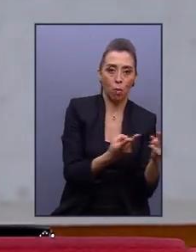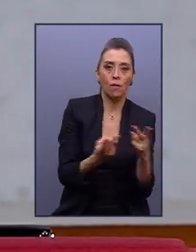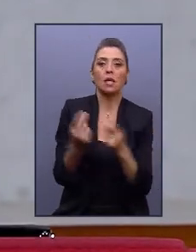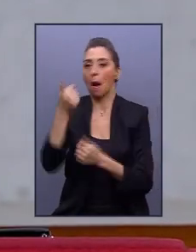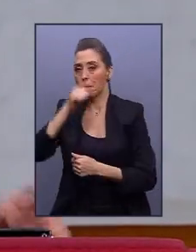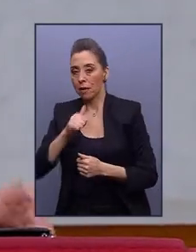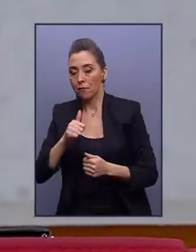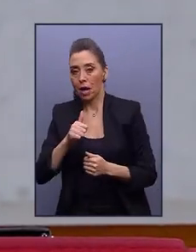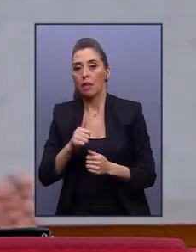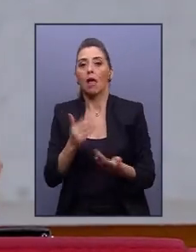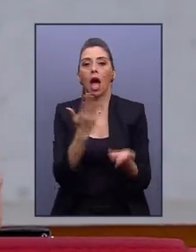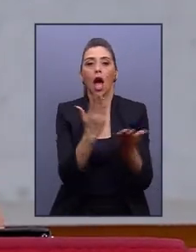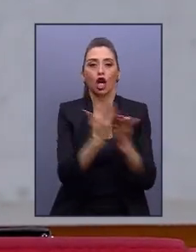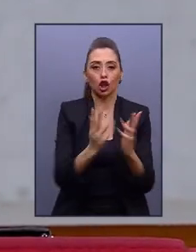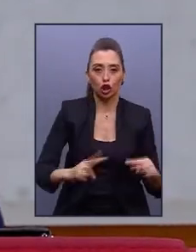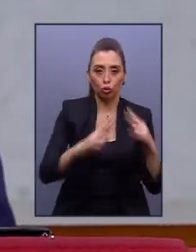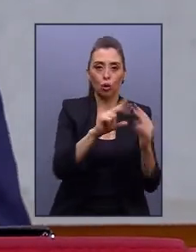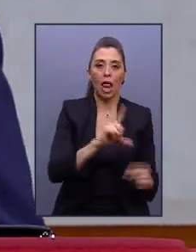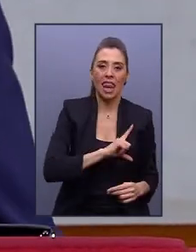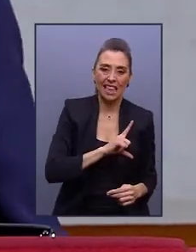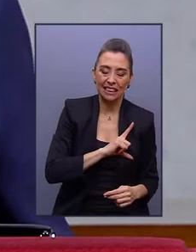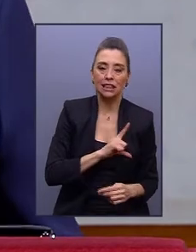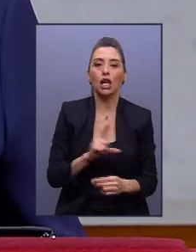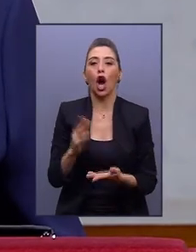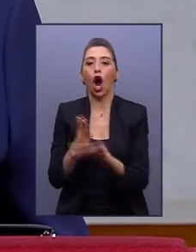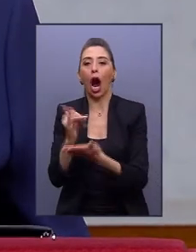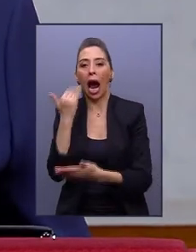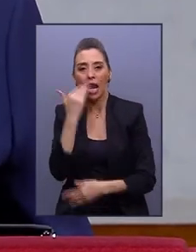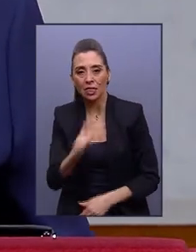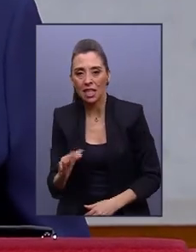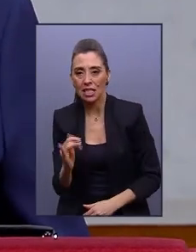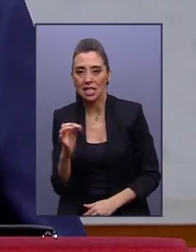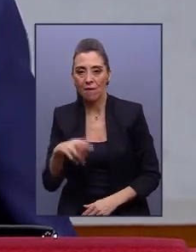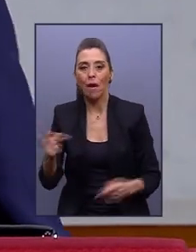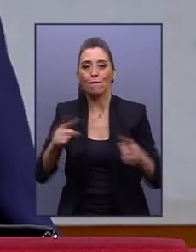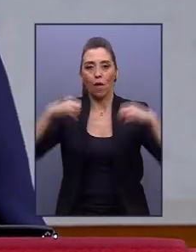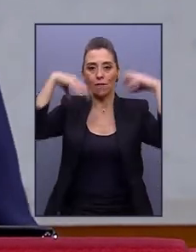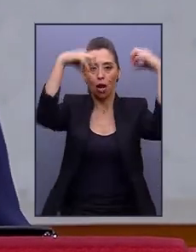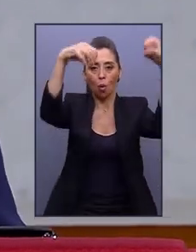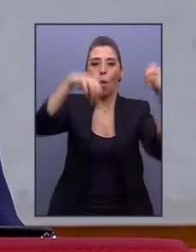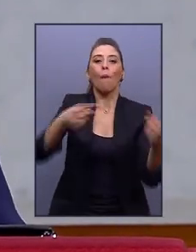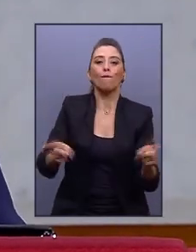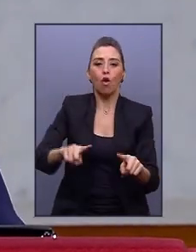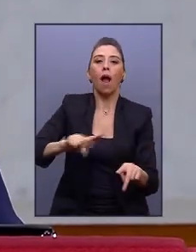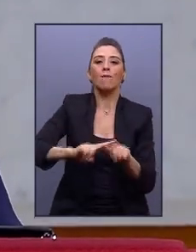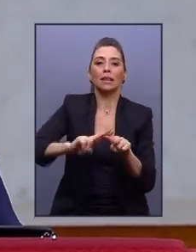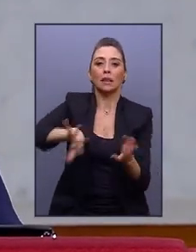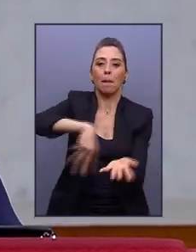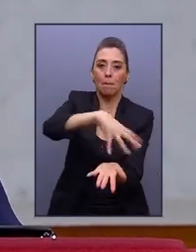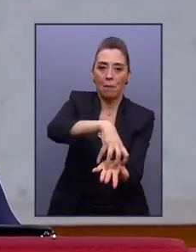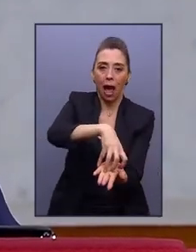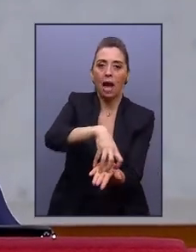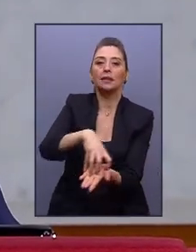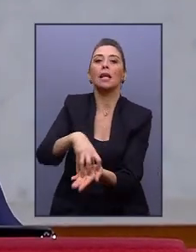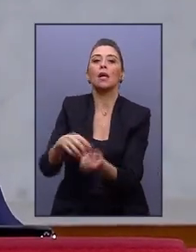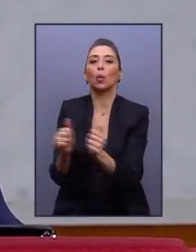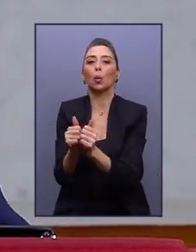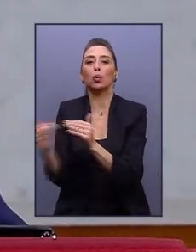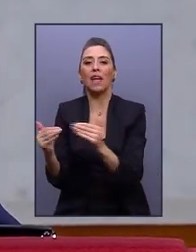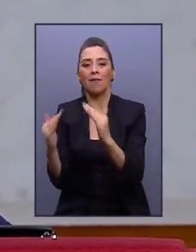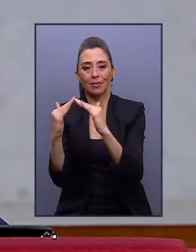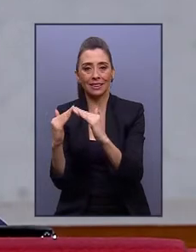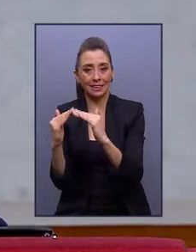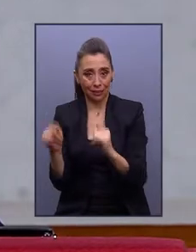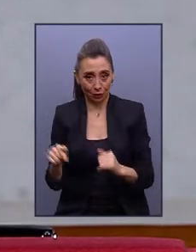se levantarán el liceo, el jardín infantil, el CEFAM, se repondrá el alumbrado público, las plazas y las sedes sociales.